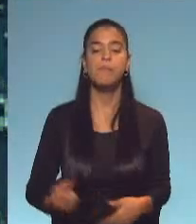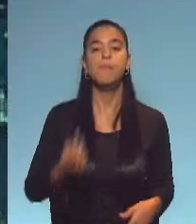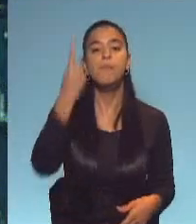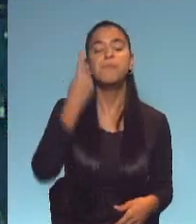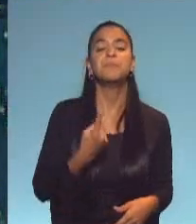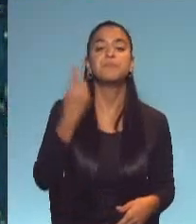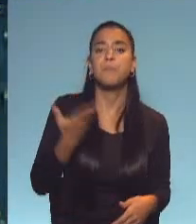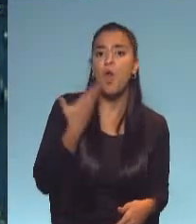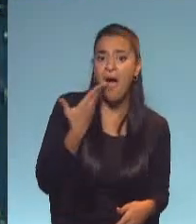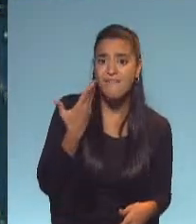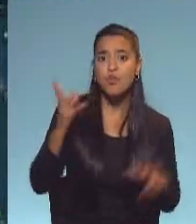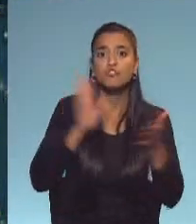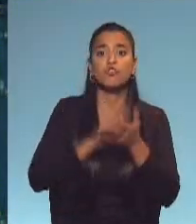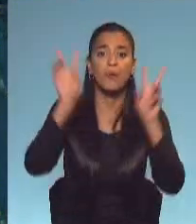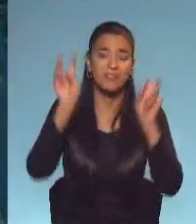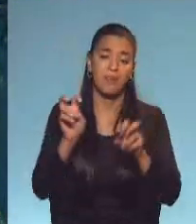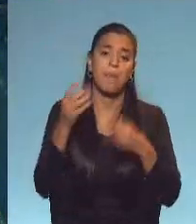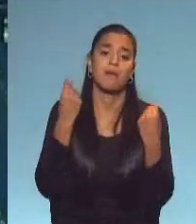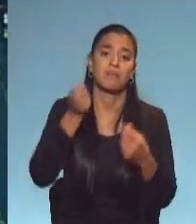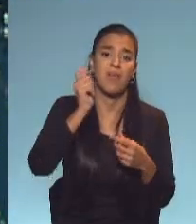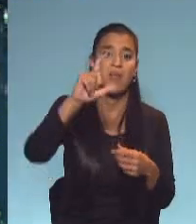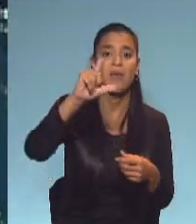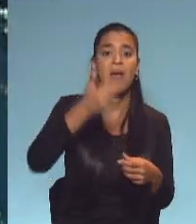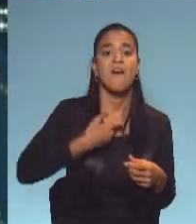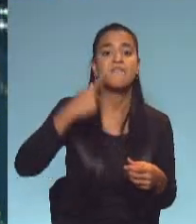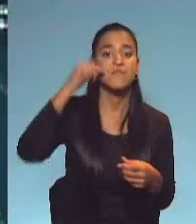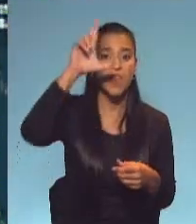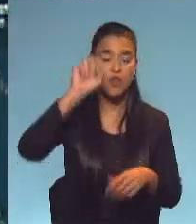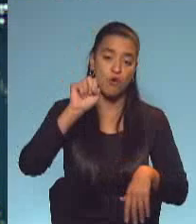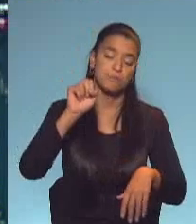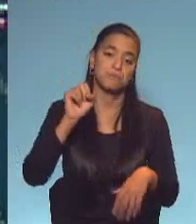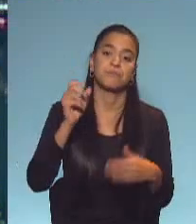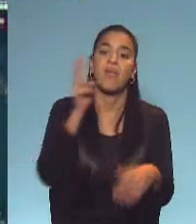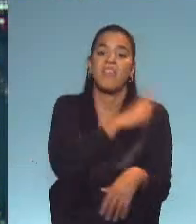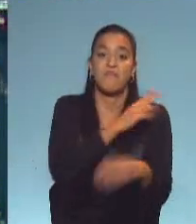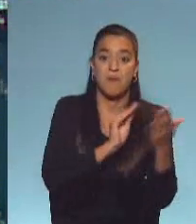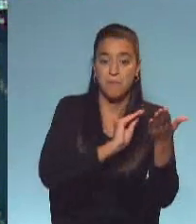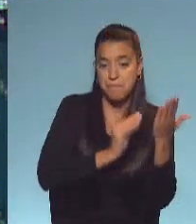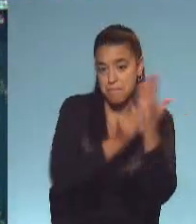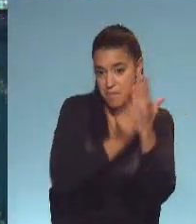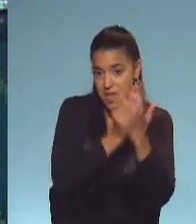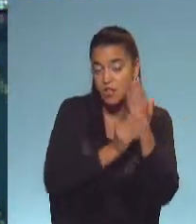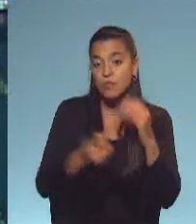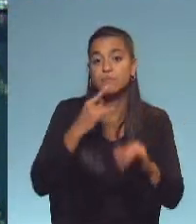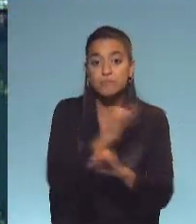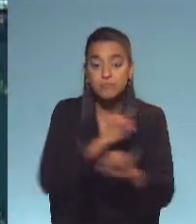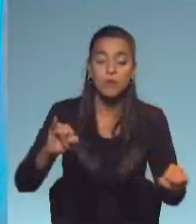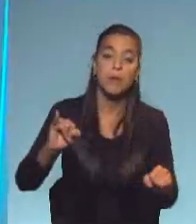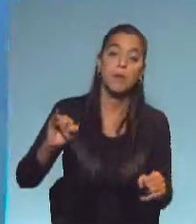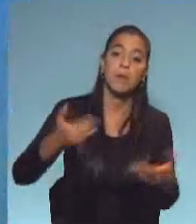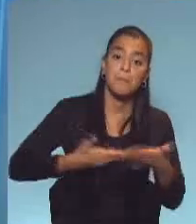que sacó el tema fue el jefe de gabinete, Santiago Cafiero, cuando anunció de que los gobiernos provinciales y hasta los privados